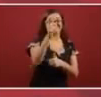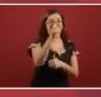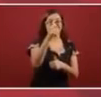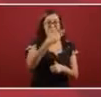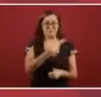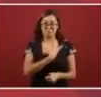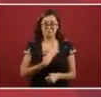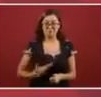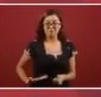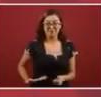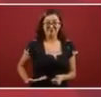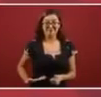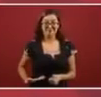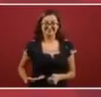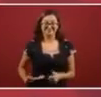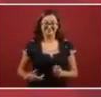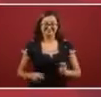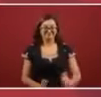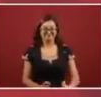a la Casa Blanca